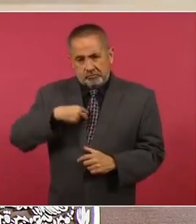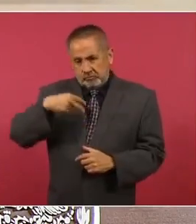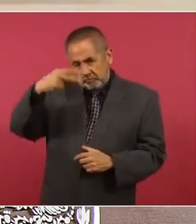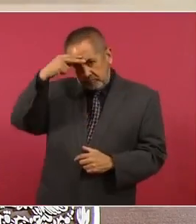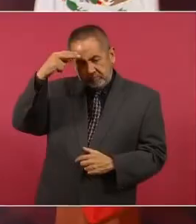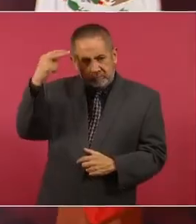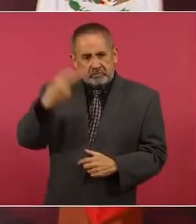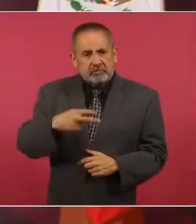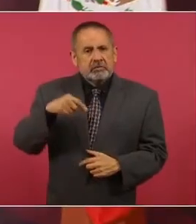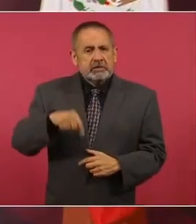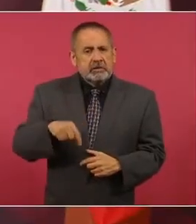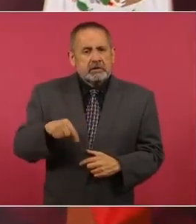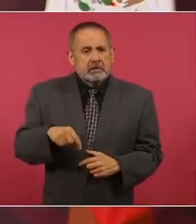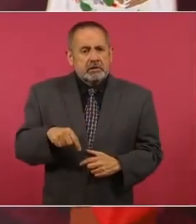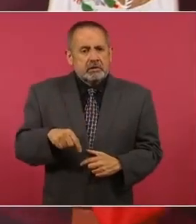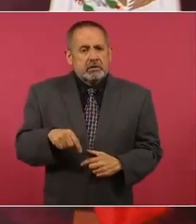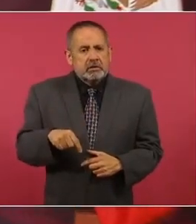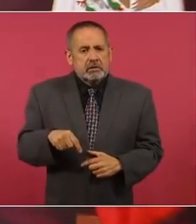México